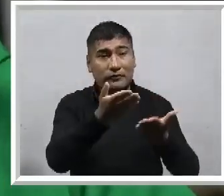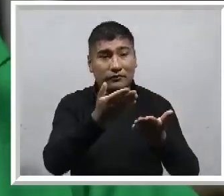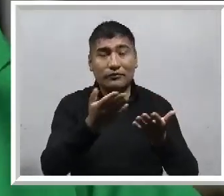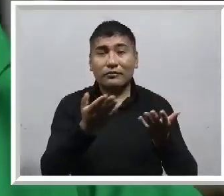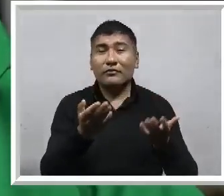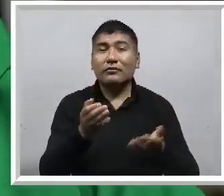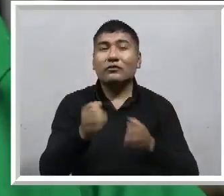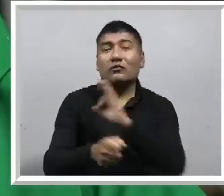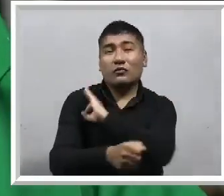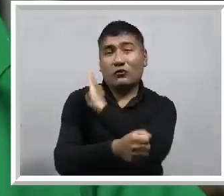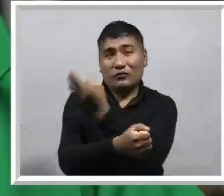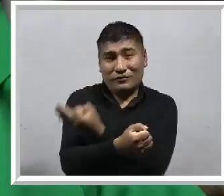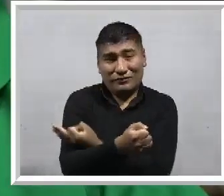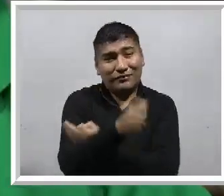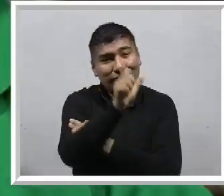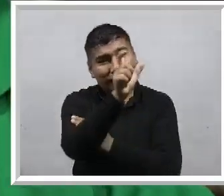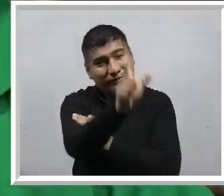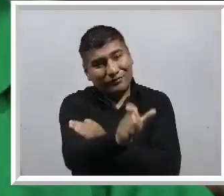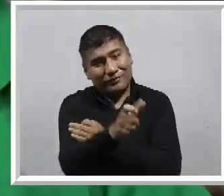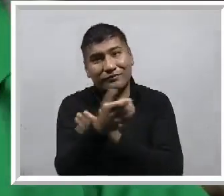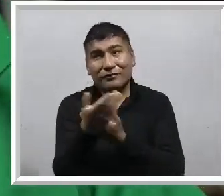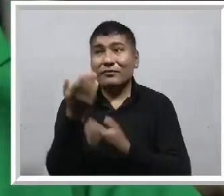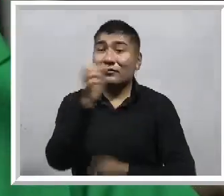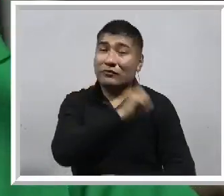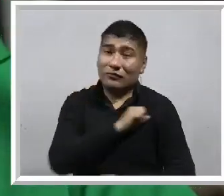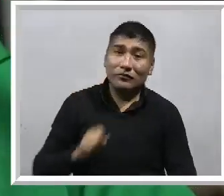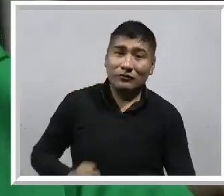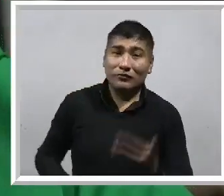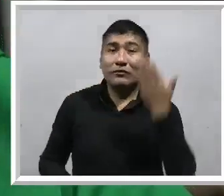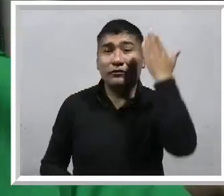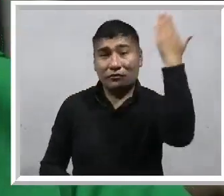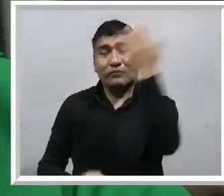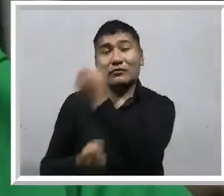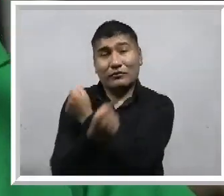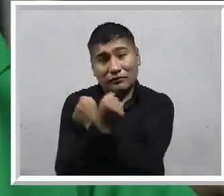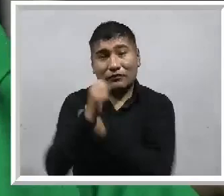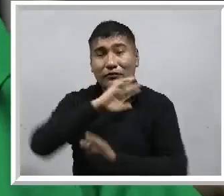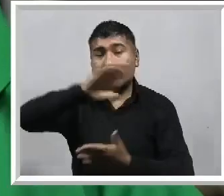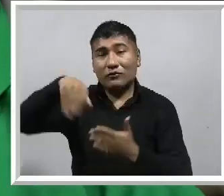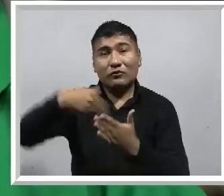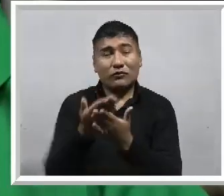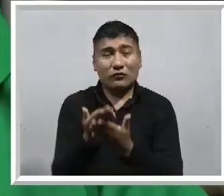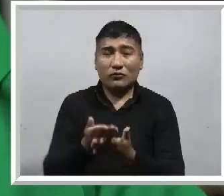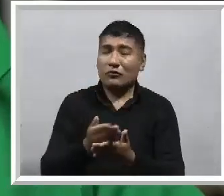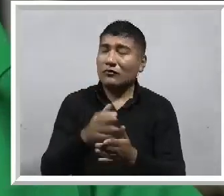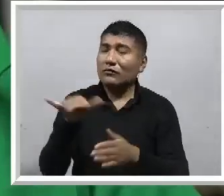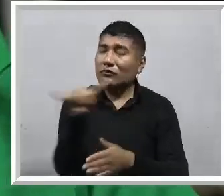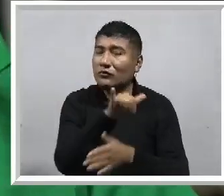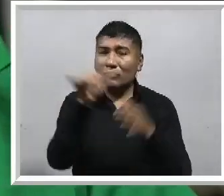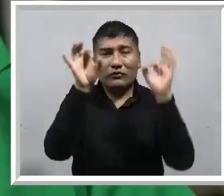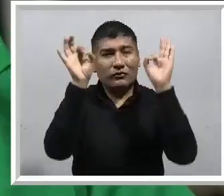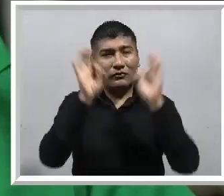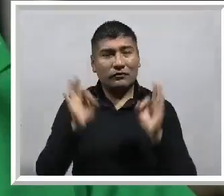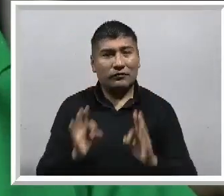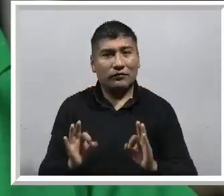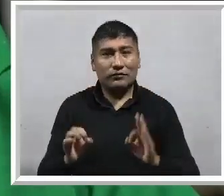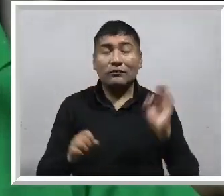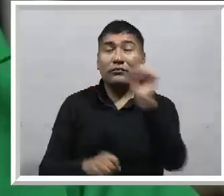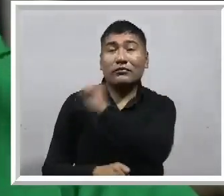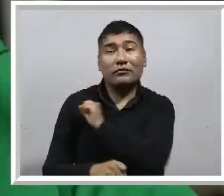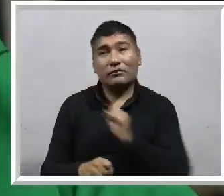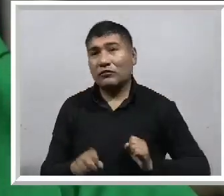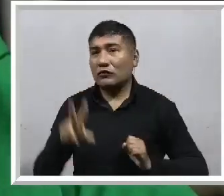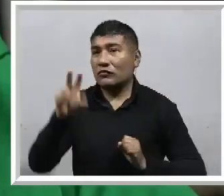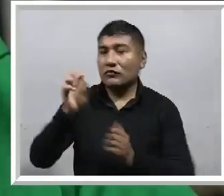dé fuerza sabemos que el Señor nos ama a todos de la misma manera señor no hace